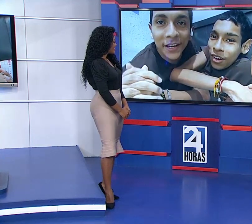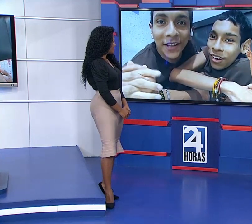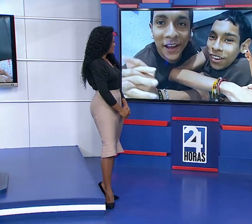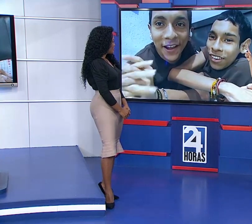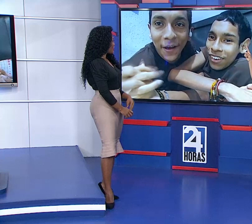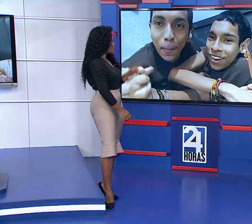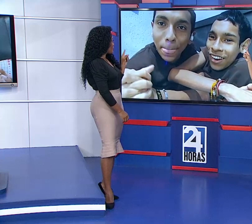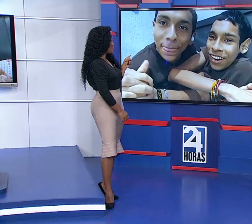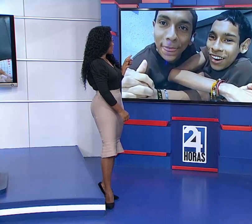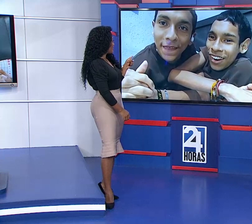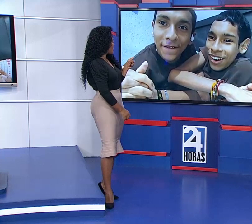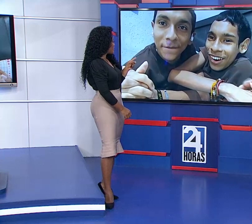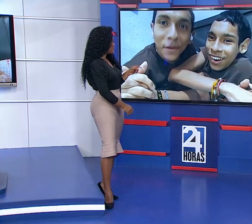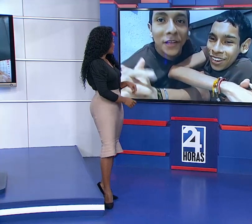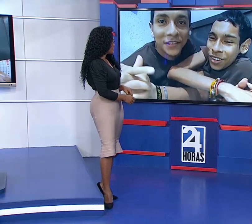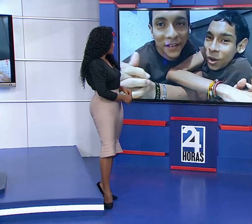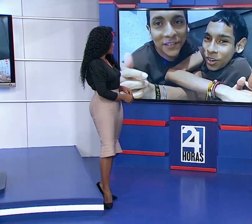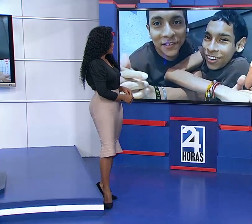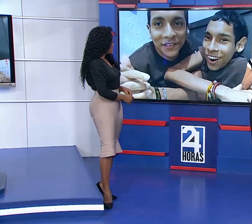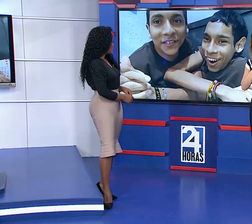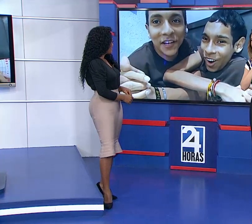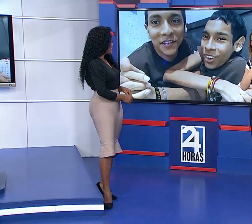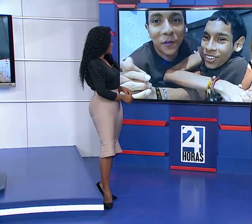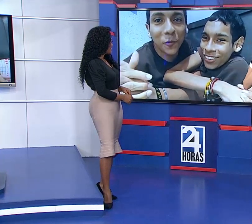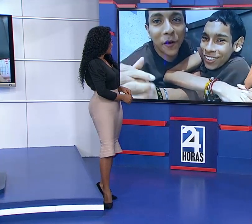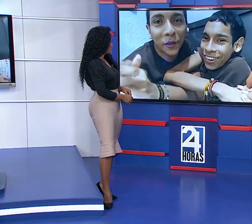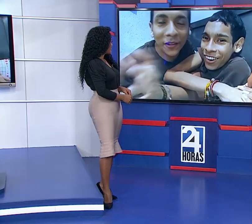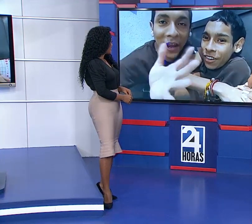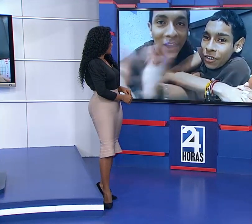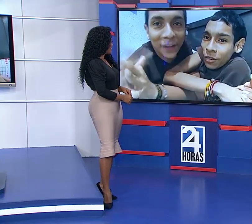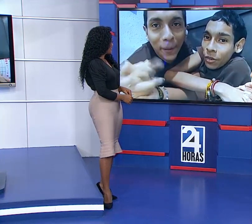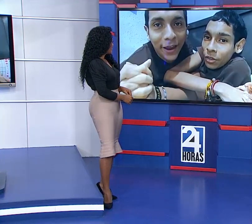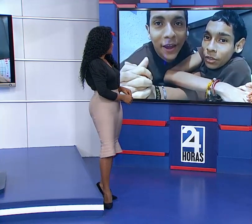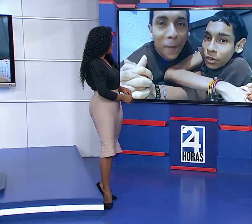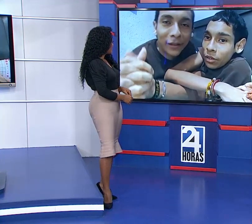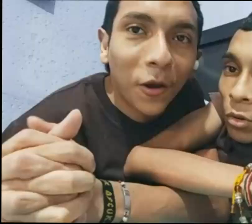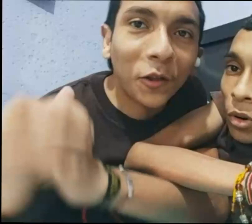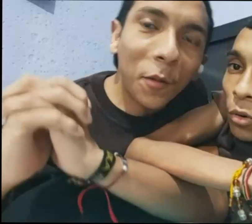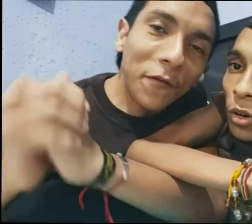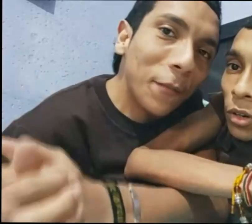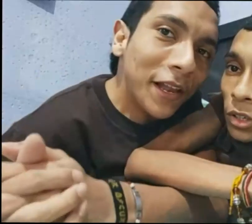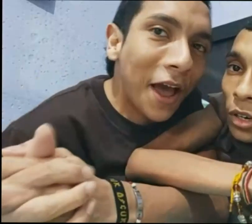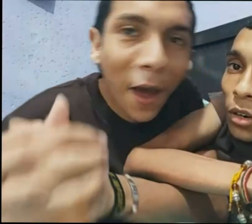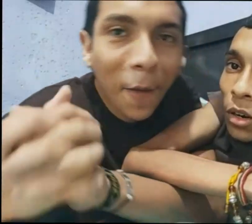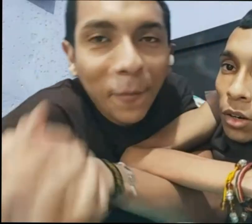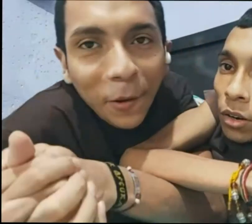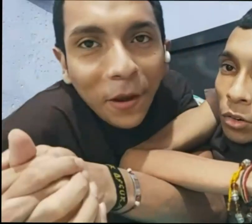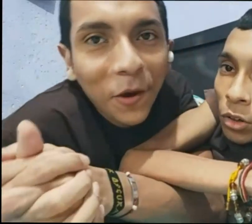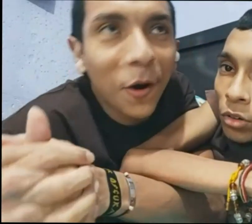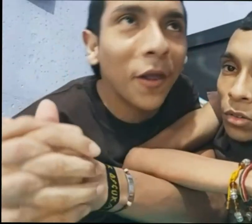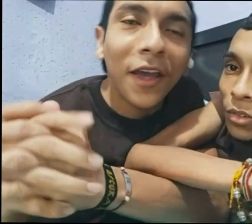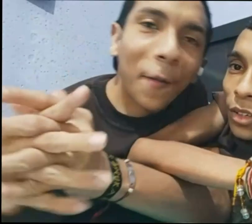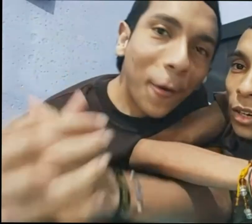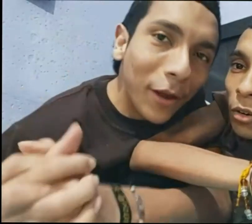sacarse buenas notas. Ser buenos estudiantes. Sí, sí, por supuesto. Antes que nada también mandarle un saludo a toda mi familia, a mi